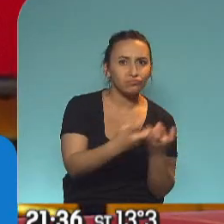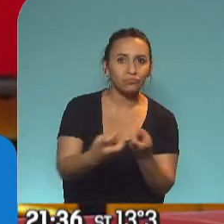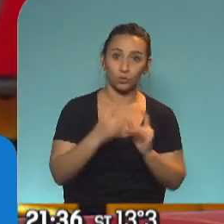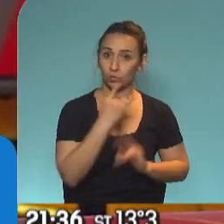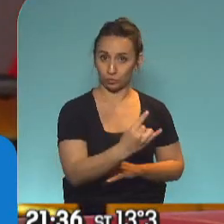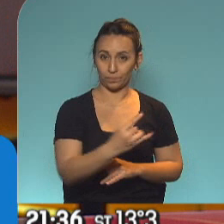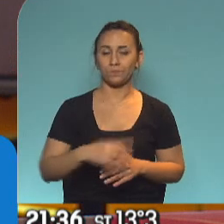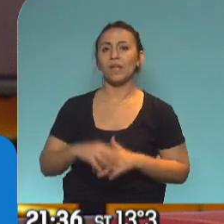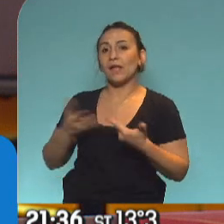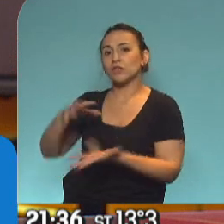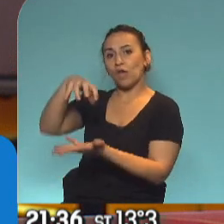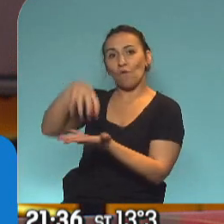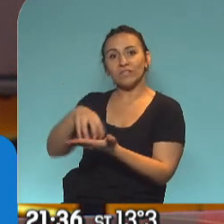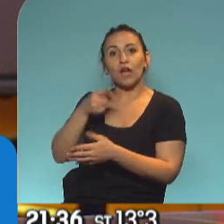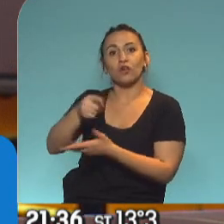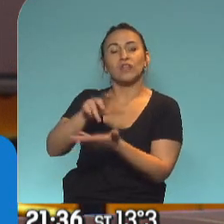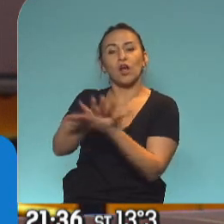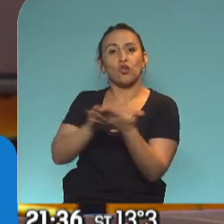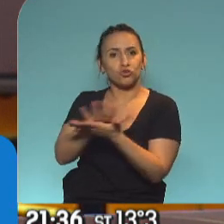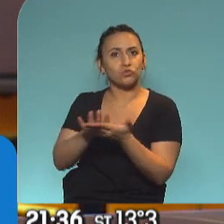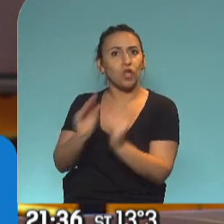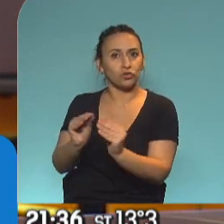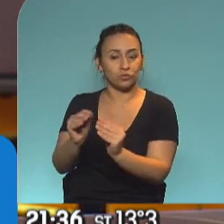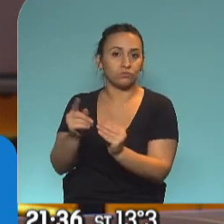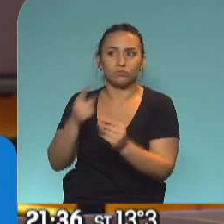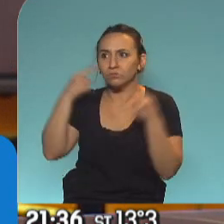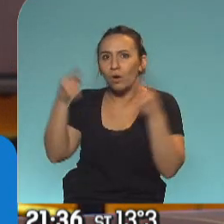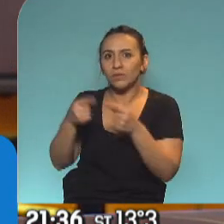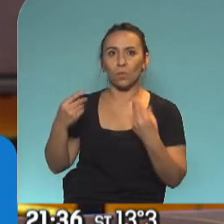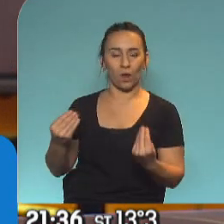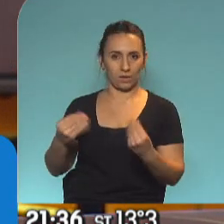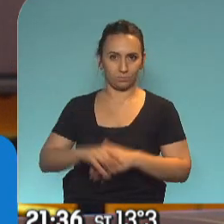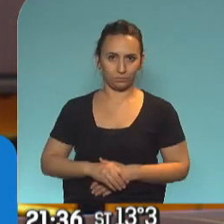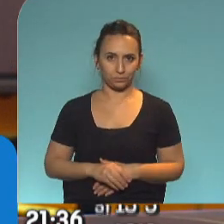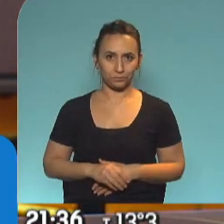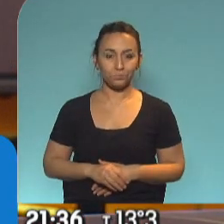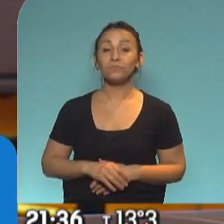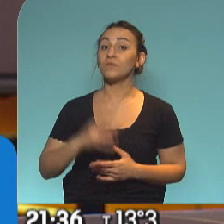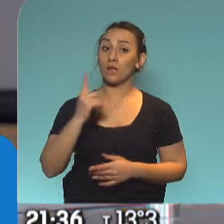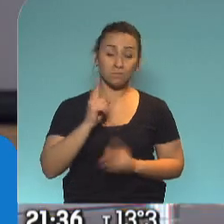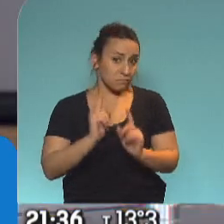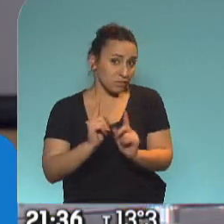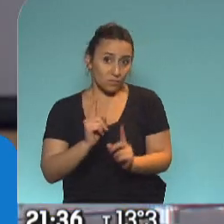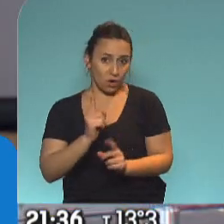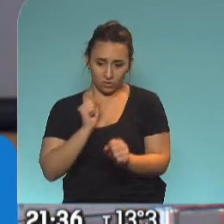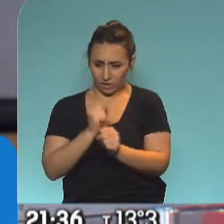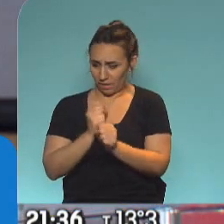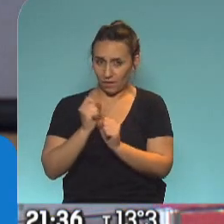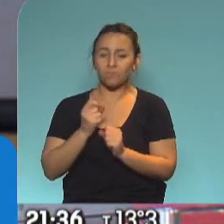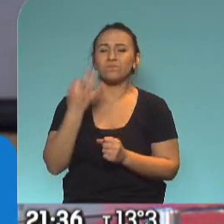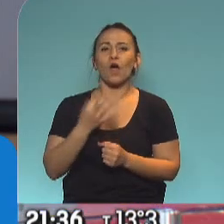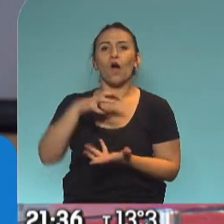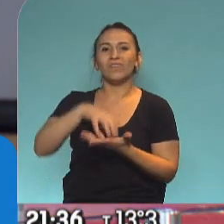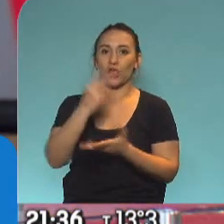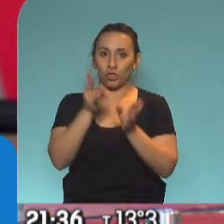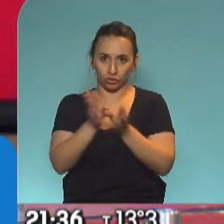trabajo de la Oficina Anticorrupción? ¿Cuál sería la utilidad de la oficina? Lo que nosotros estamos haciendo ya. La oficina son dos oficinas.